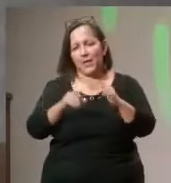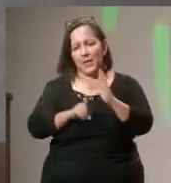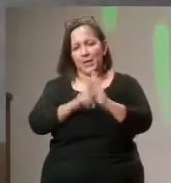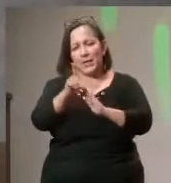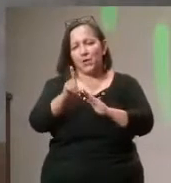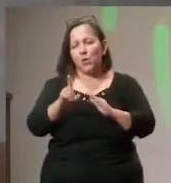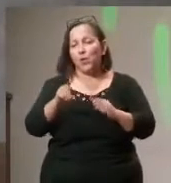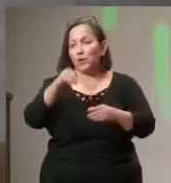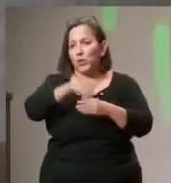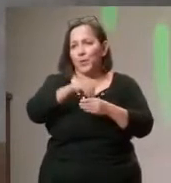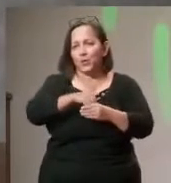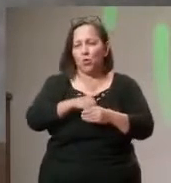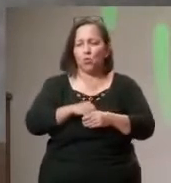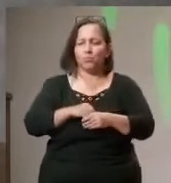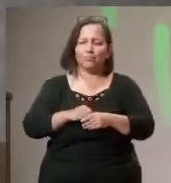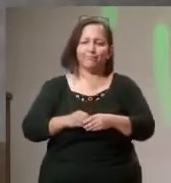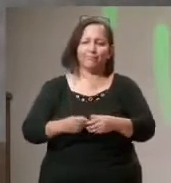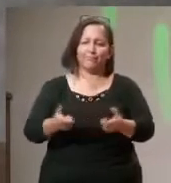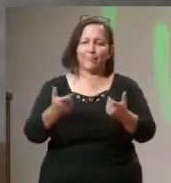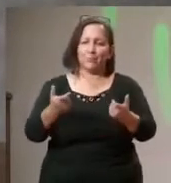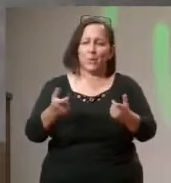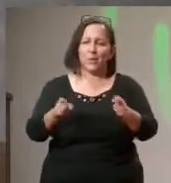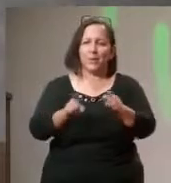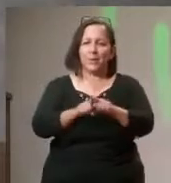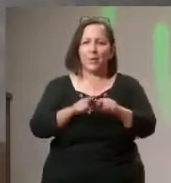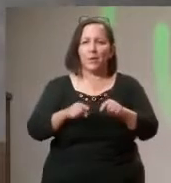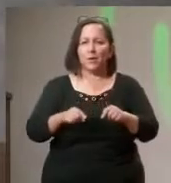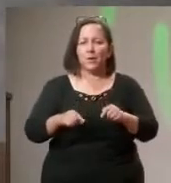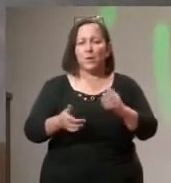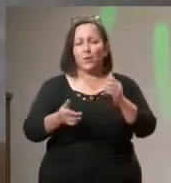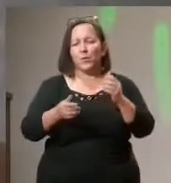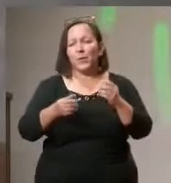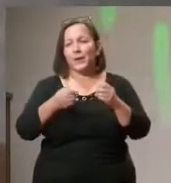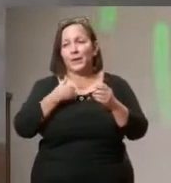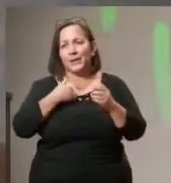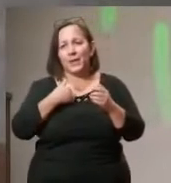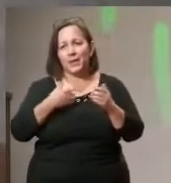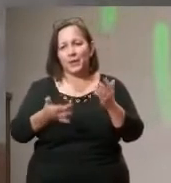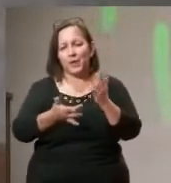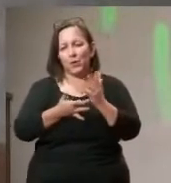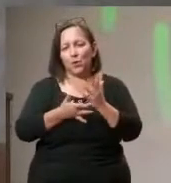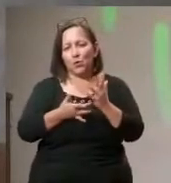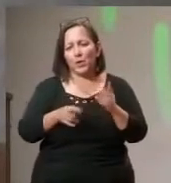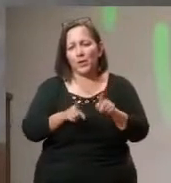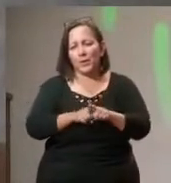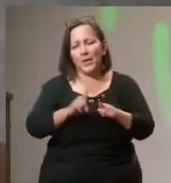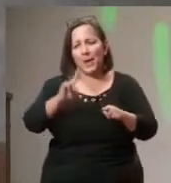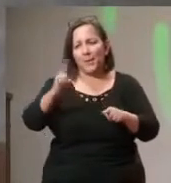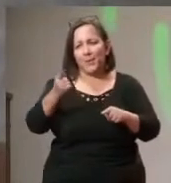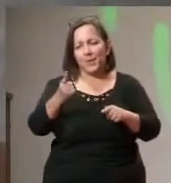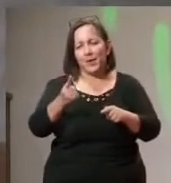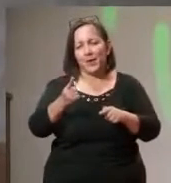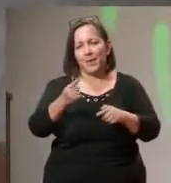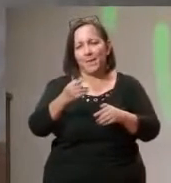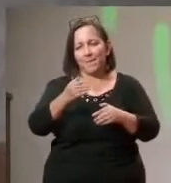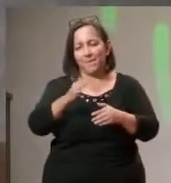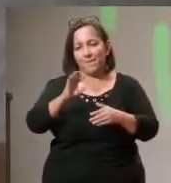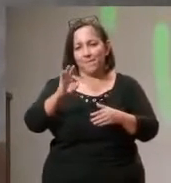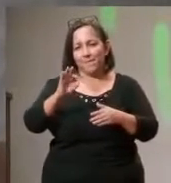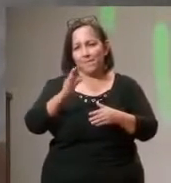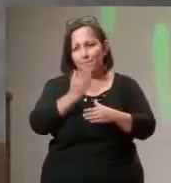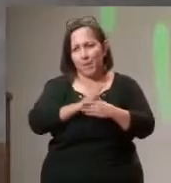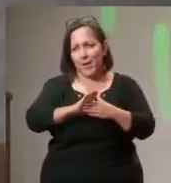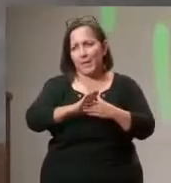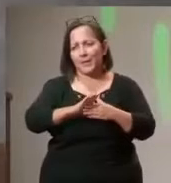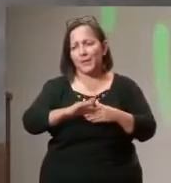inversión millonaria para contar con tecnología como el nivel del que se tiene en Los Tajos. Esta primera etapa tiene tratamiento primario del